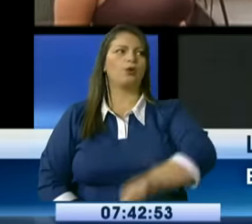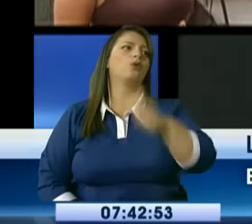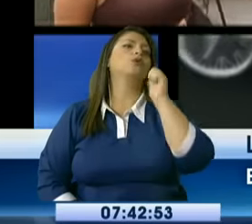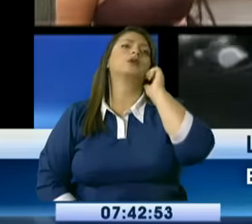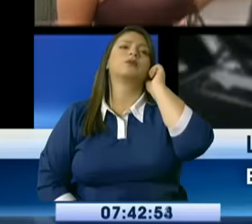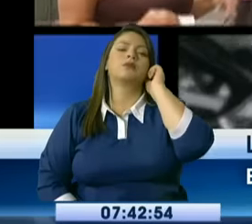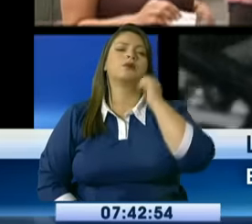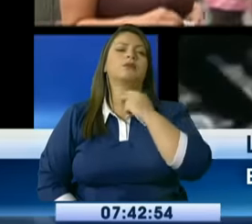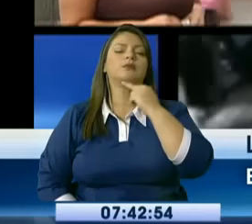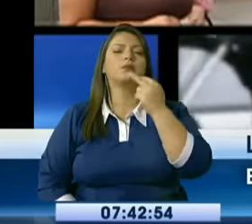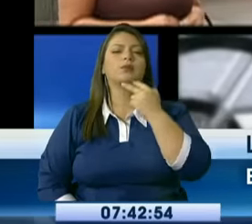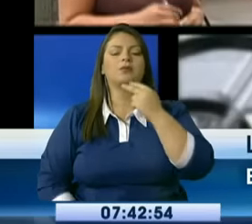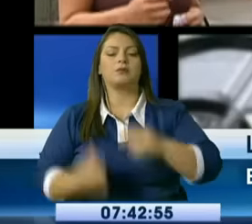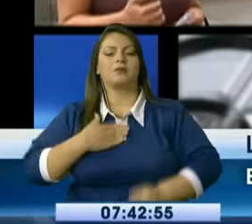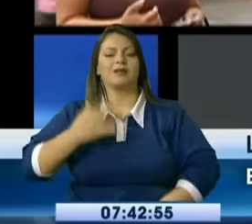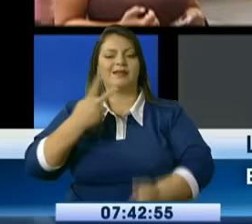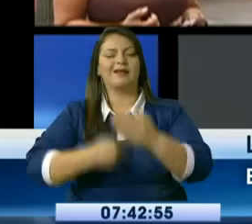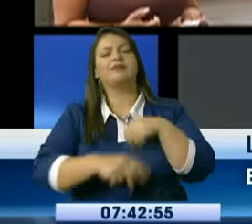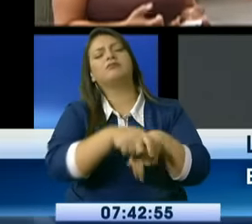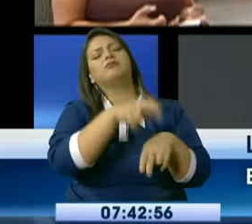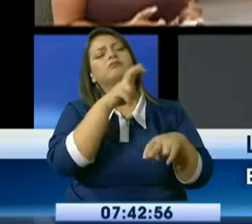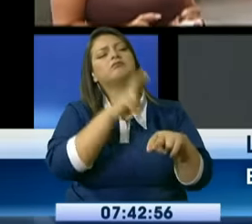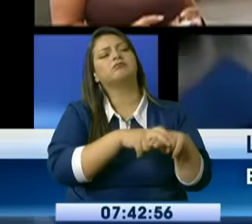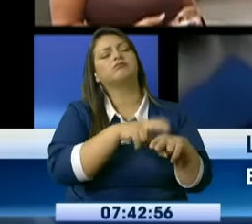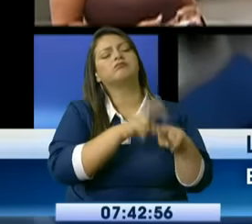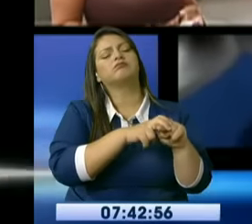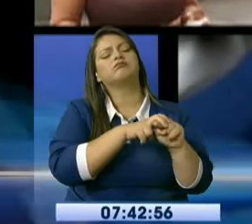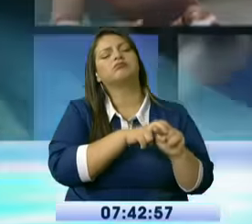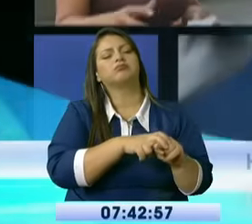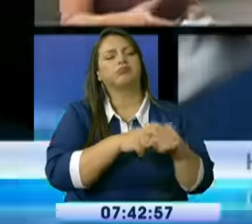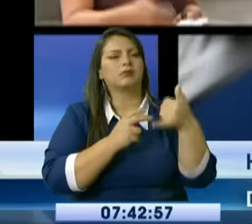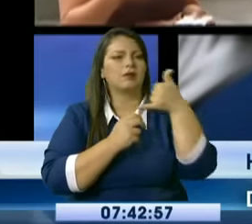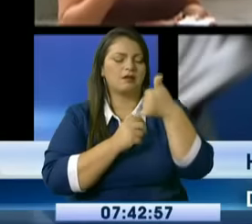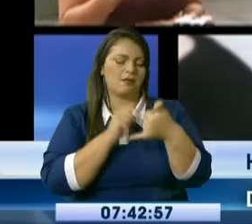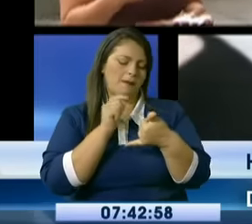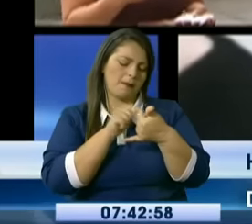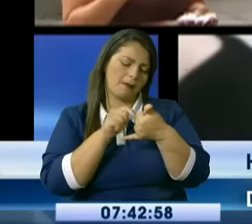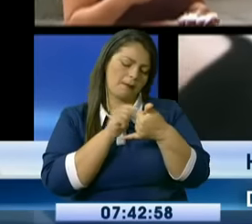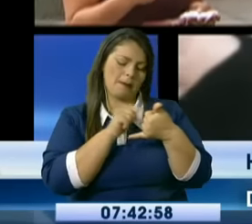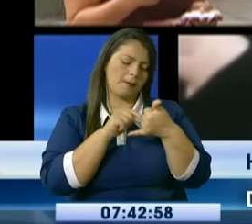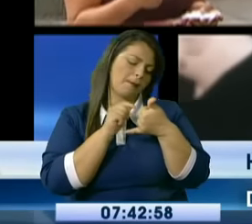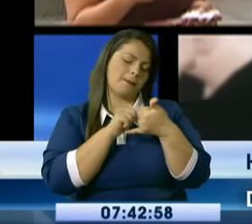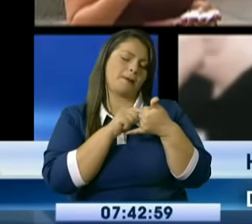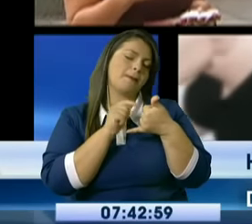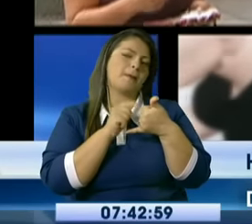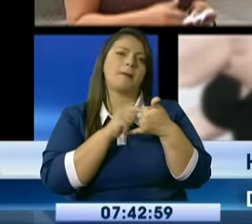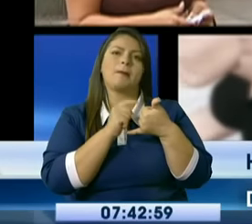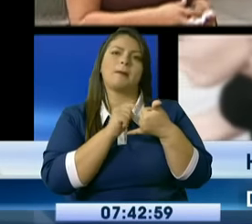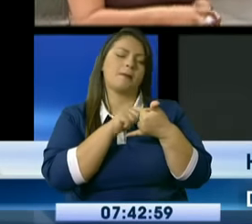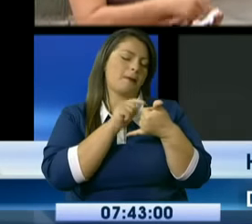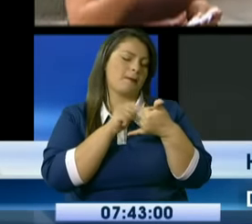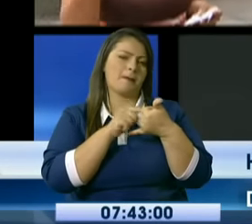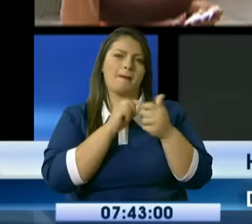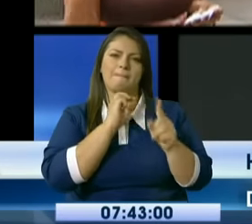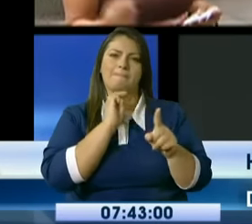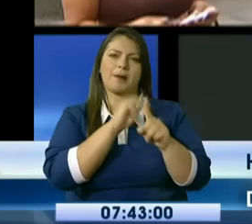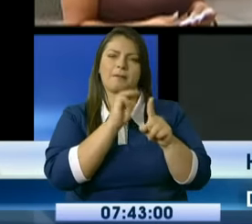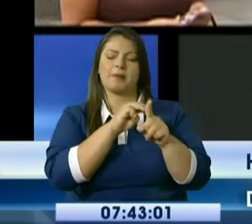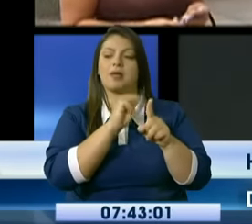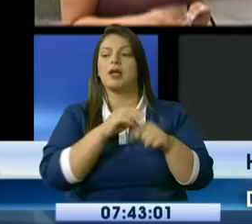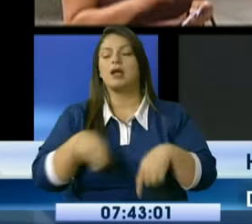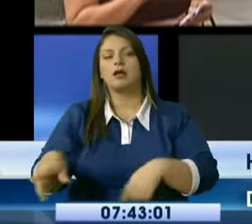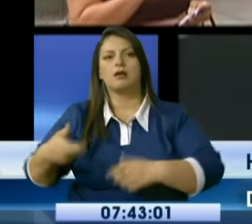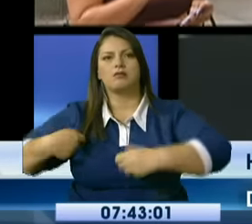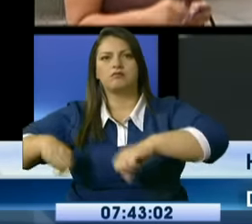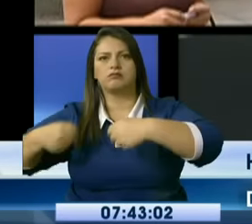casa. Pasaron en moto, la vieron con la amiga de ella que estaba chateando y le sacaron pistola a la niña de 12 años y le quitaron el teléfono